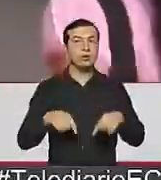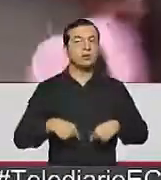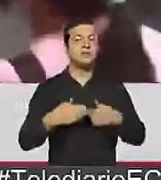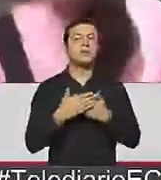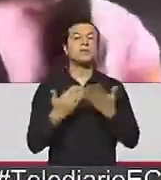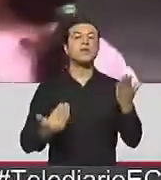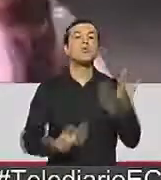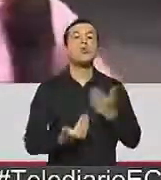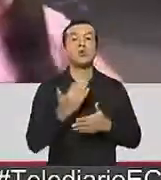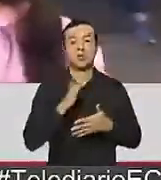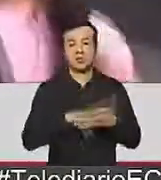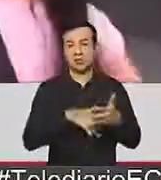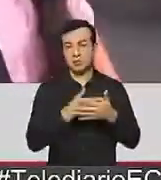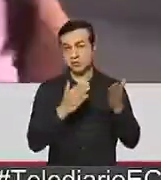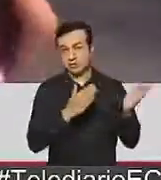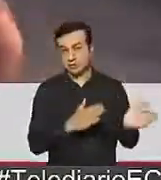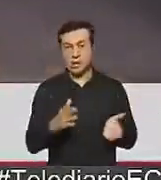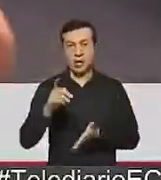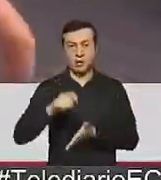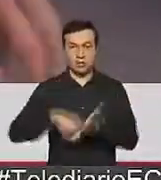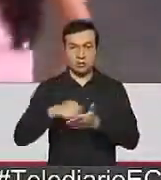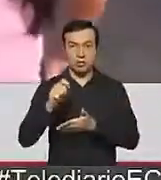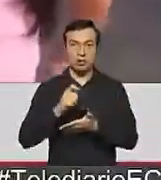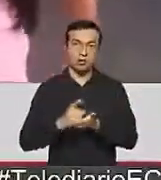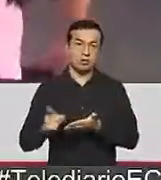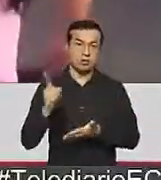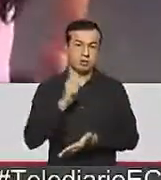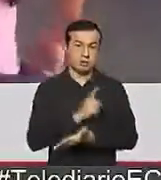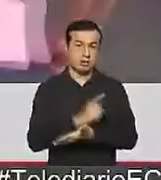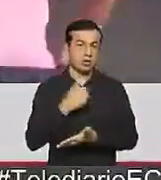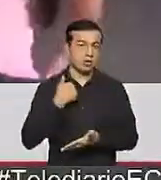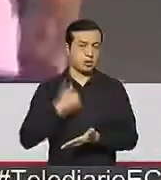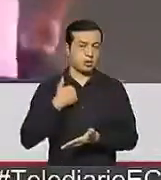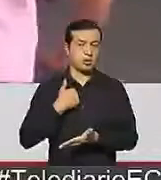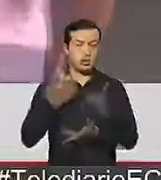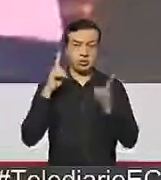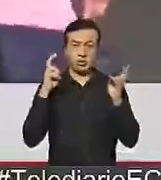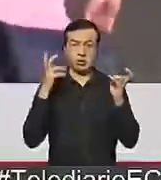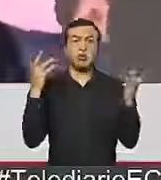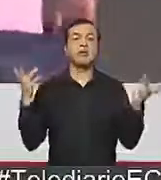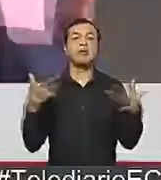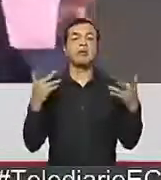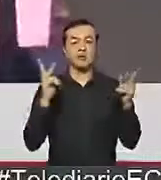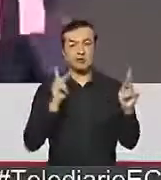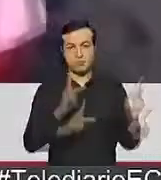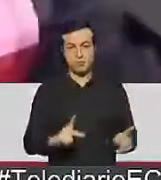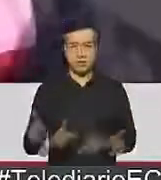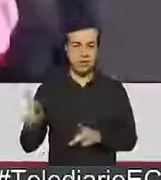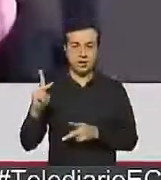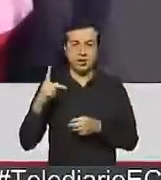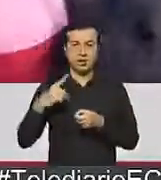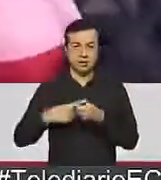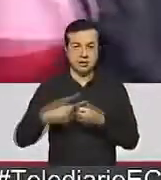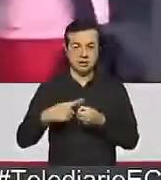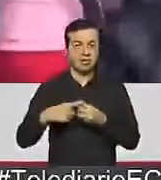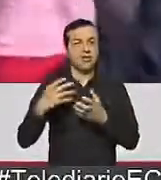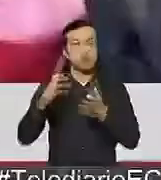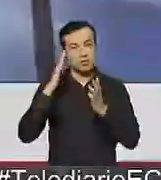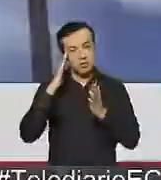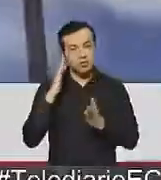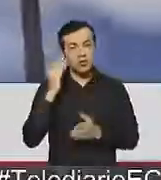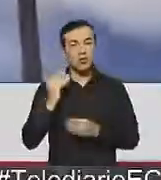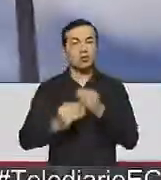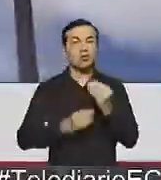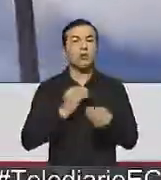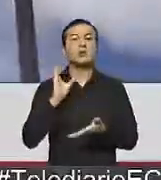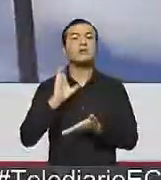Esta nueva hoja de ruta fue aprobada la semana anterior en Buenos Aires y se enmarca en el llamado Plan Quito, el cual prevé la creación